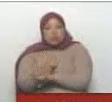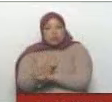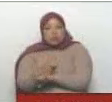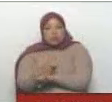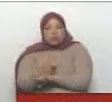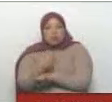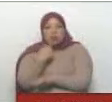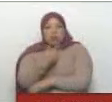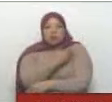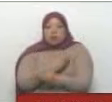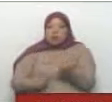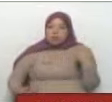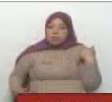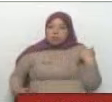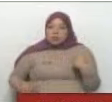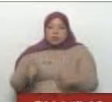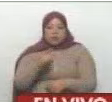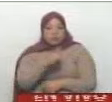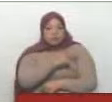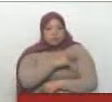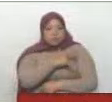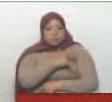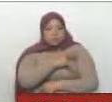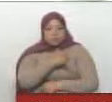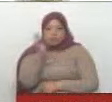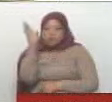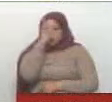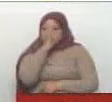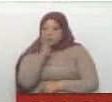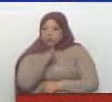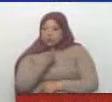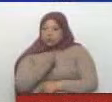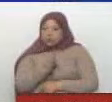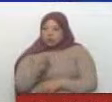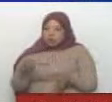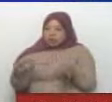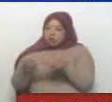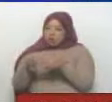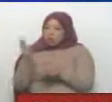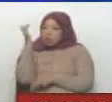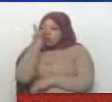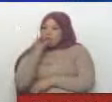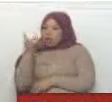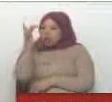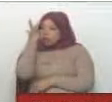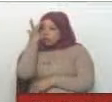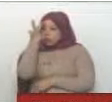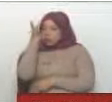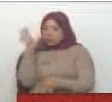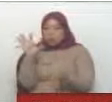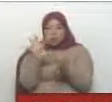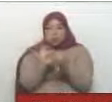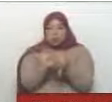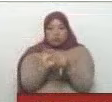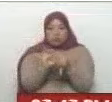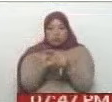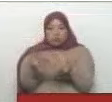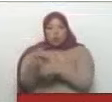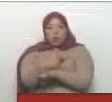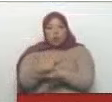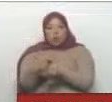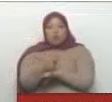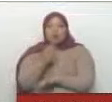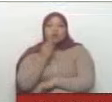como dijo el presidente Lula da Silva en la reunión de la Unión Africana, lo que están haciendo desde el